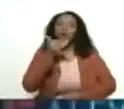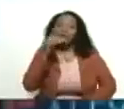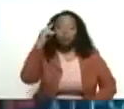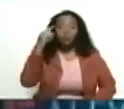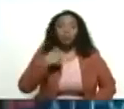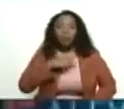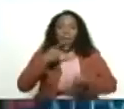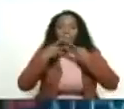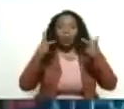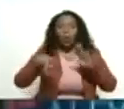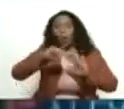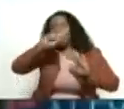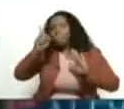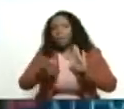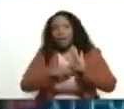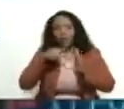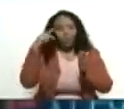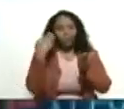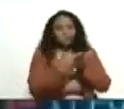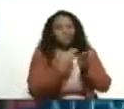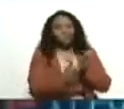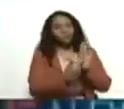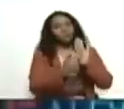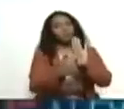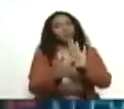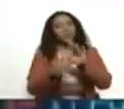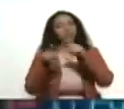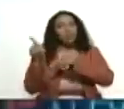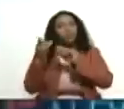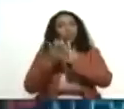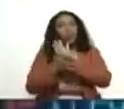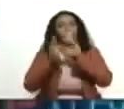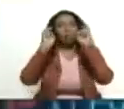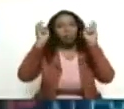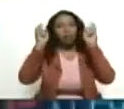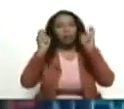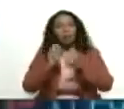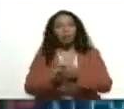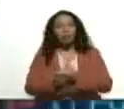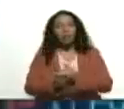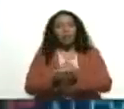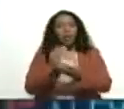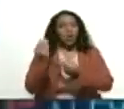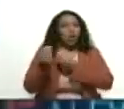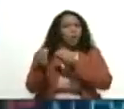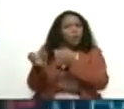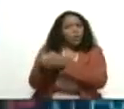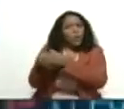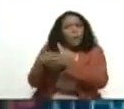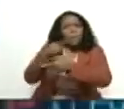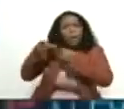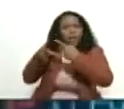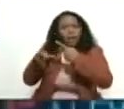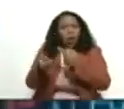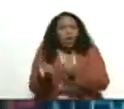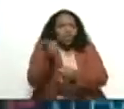a publicar las pruebas de eso, de cómo un partido y otro